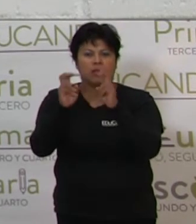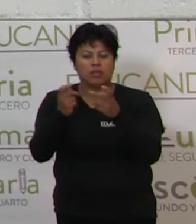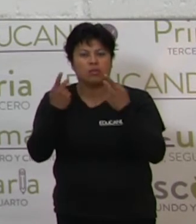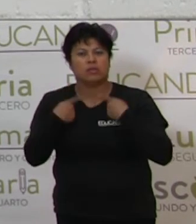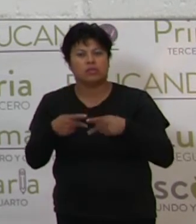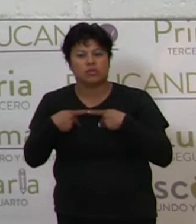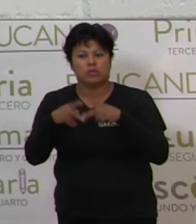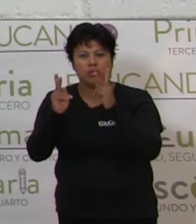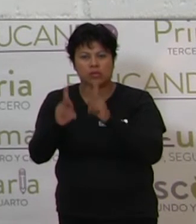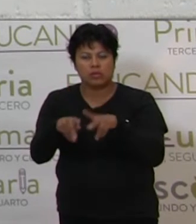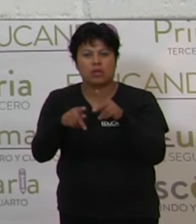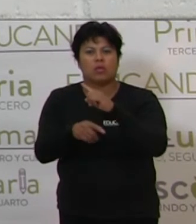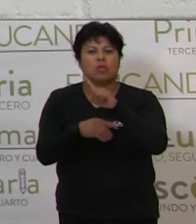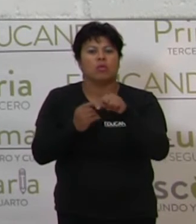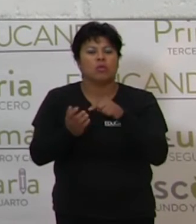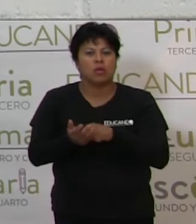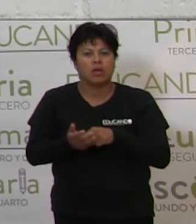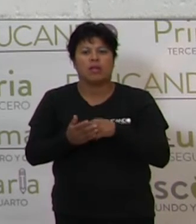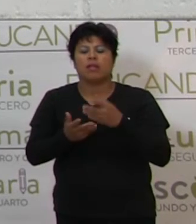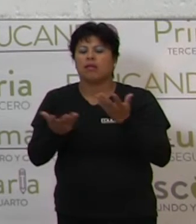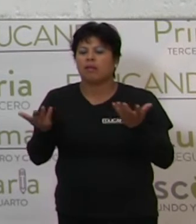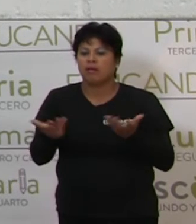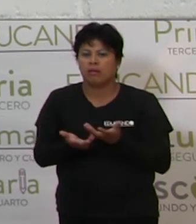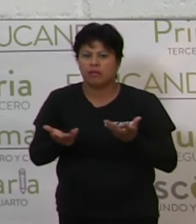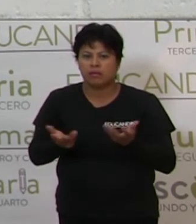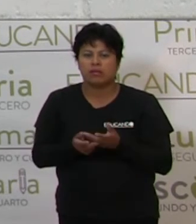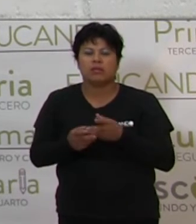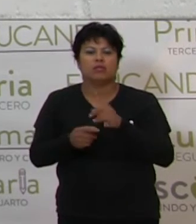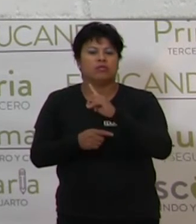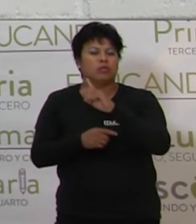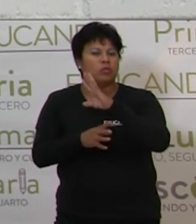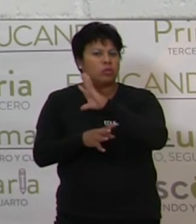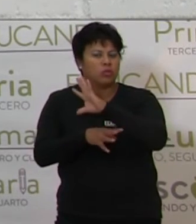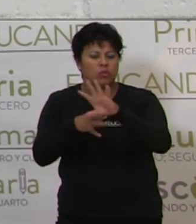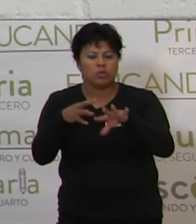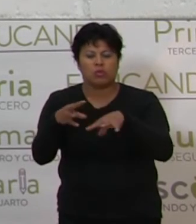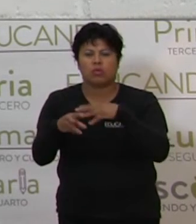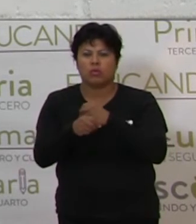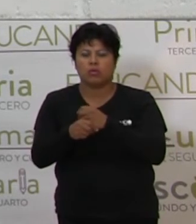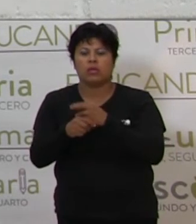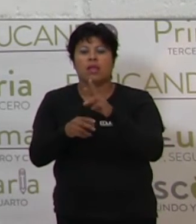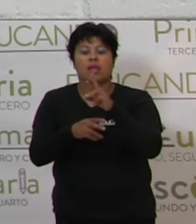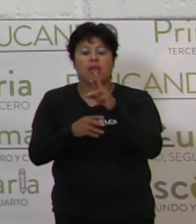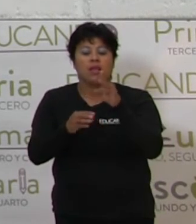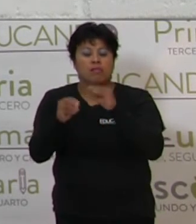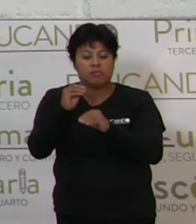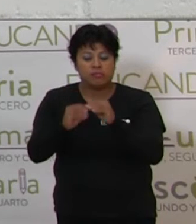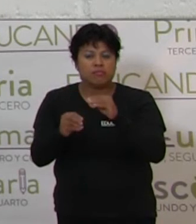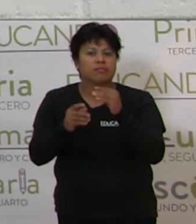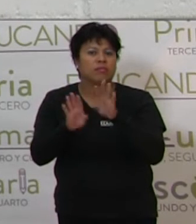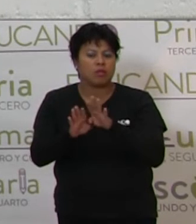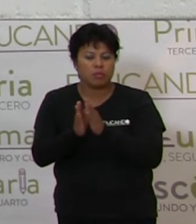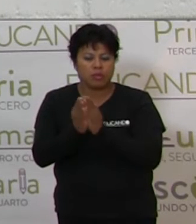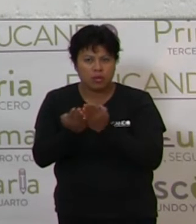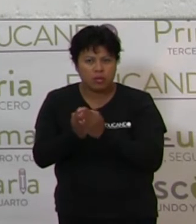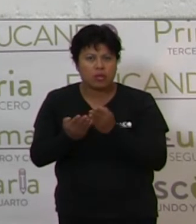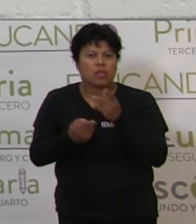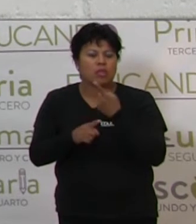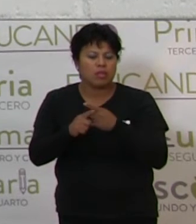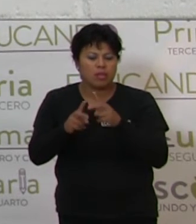títulos, personajes, ambientes, acciones, atmósferas, recursos literarios,